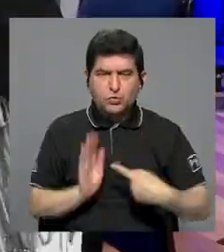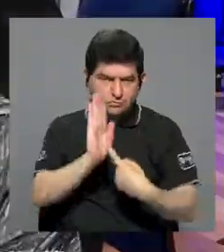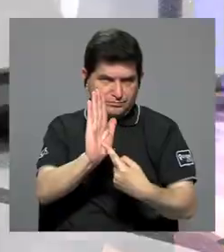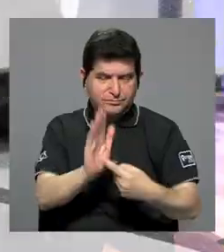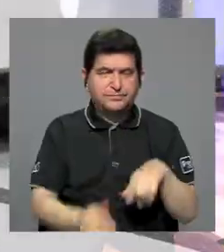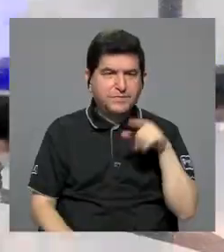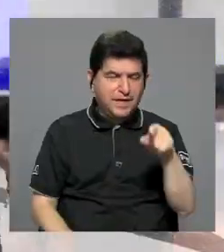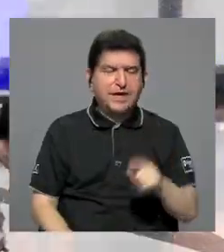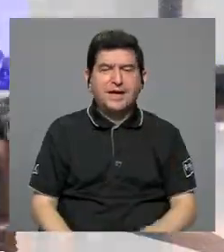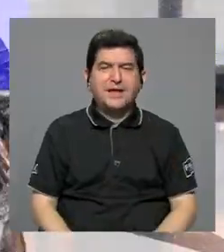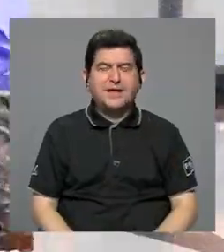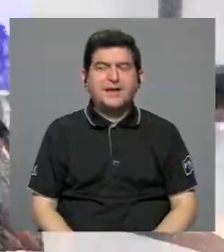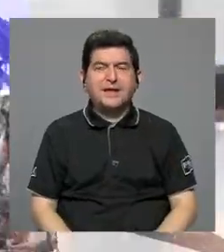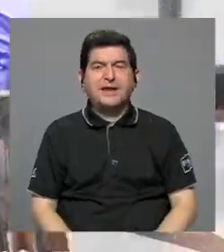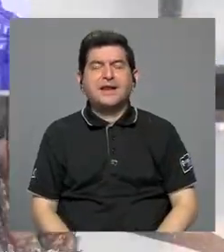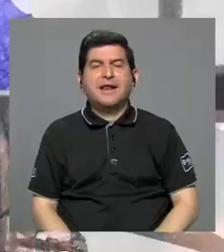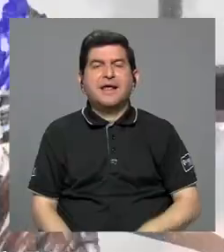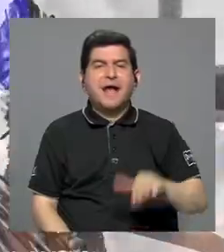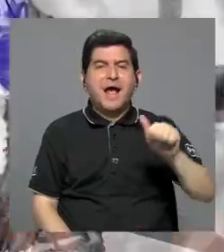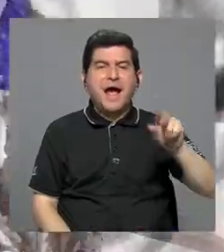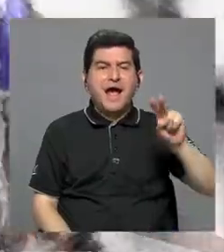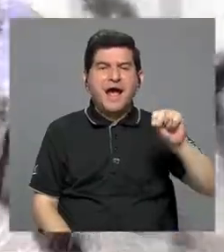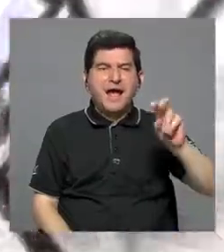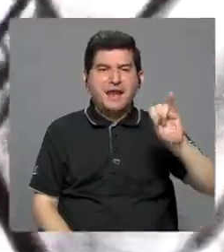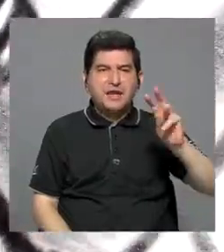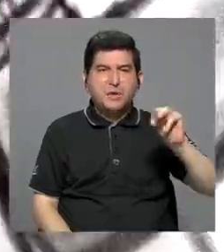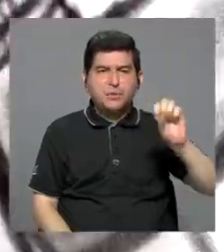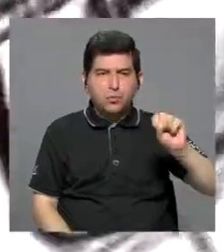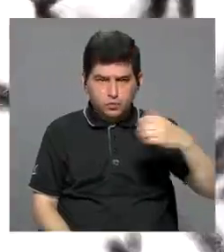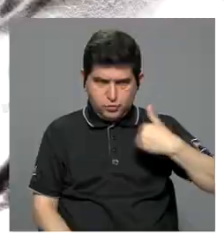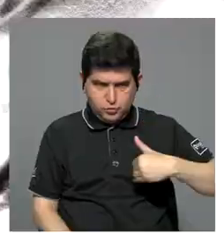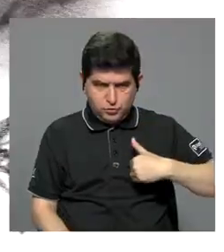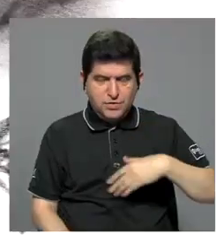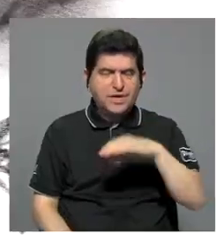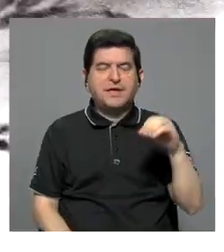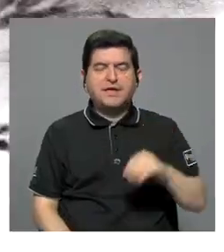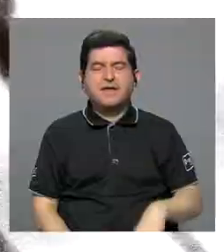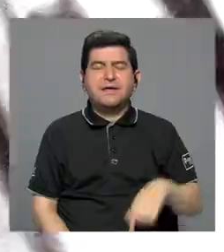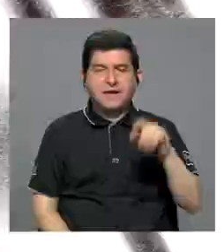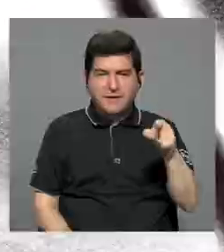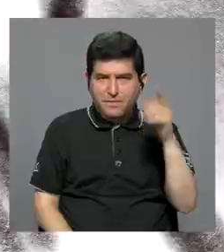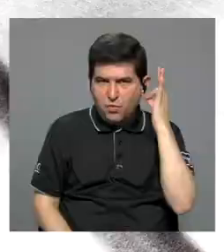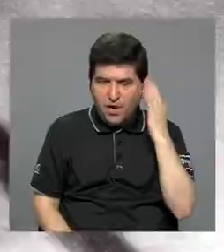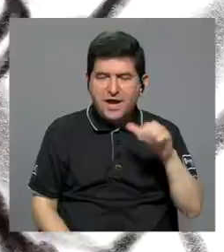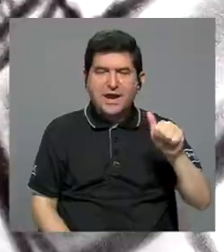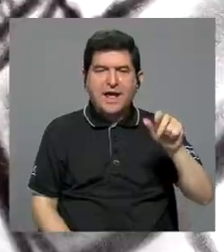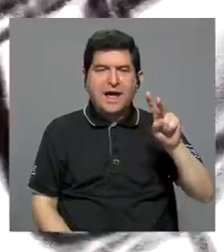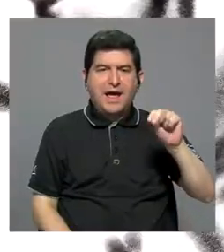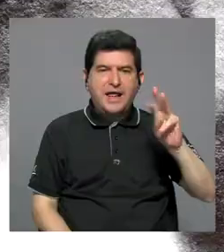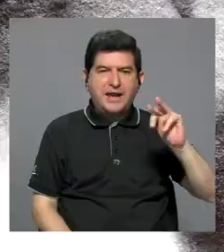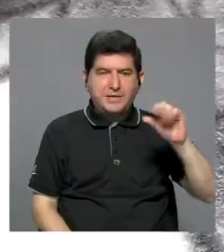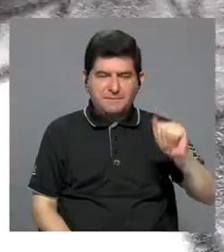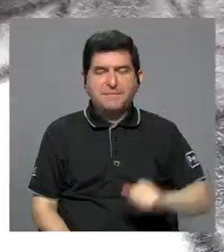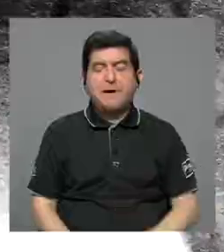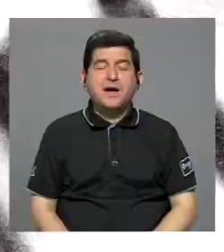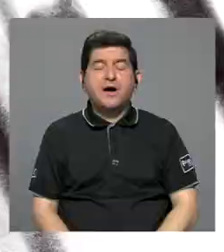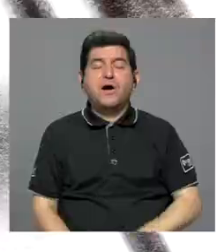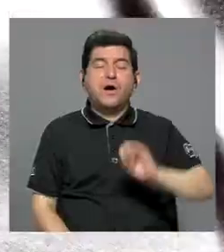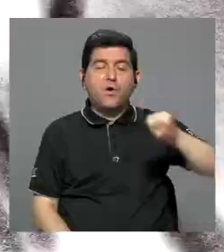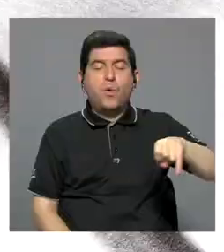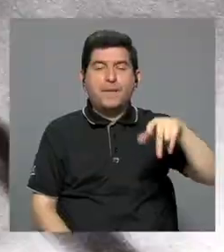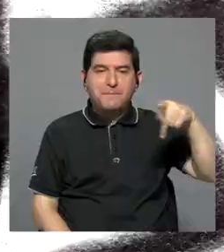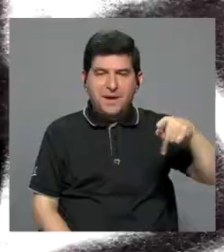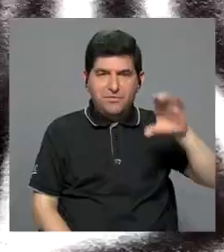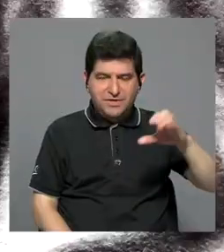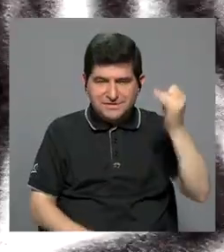el animus y ella es el anima. Cuando al final de la ópera Juan Pablo Castel asesina a María